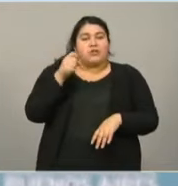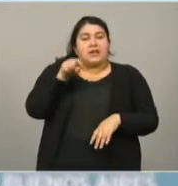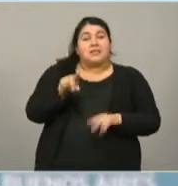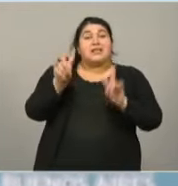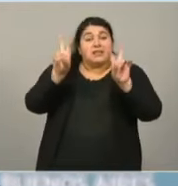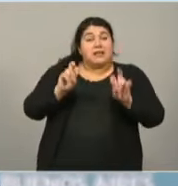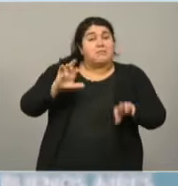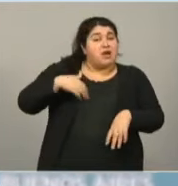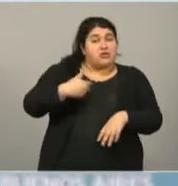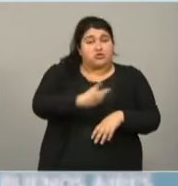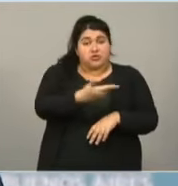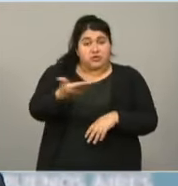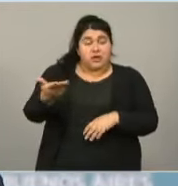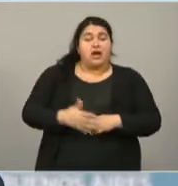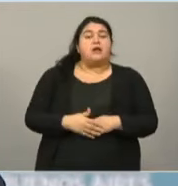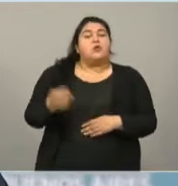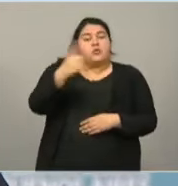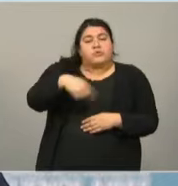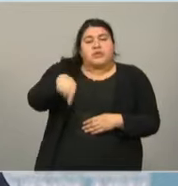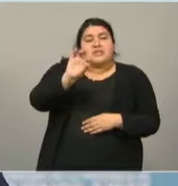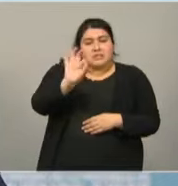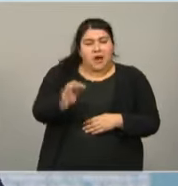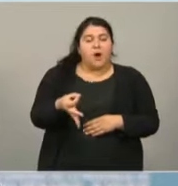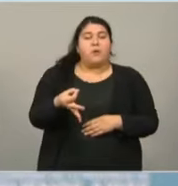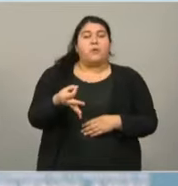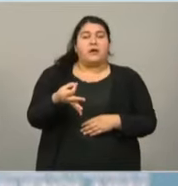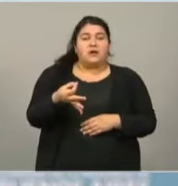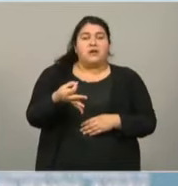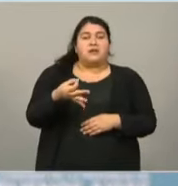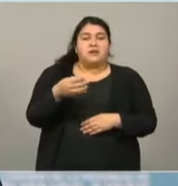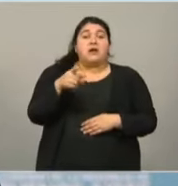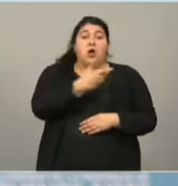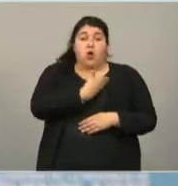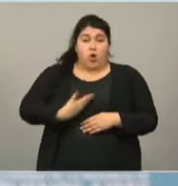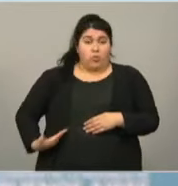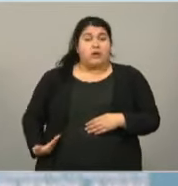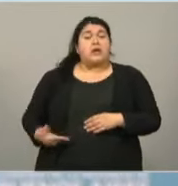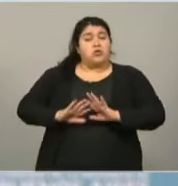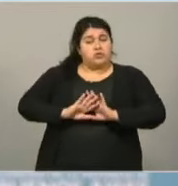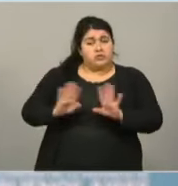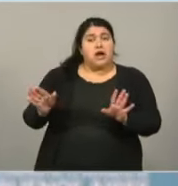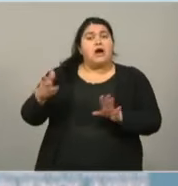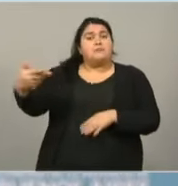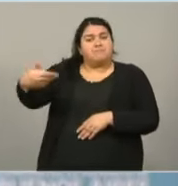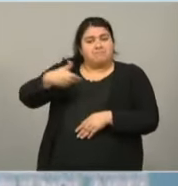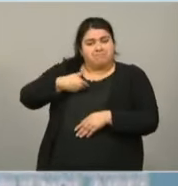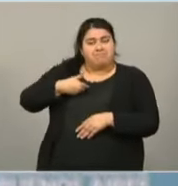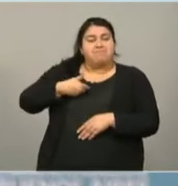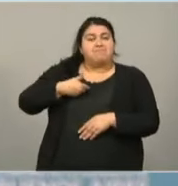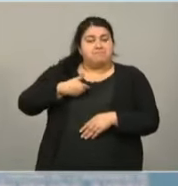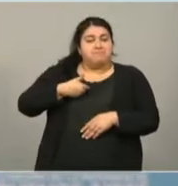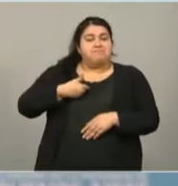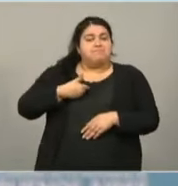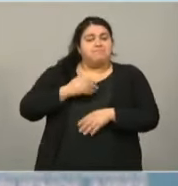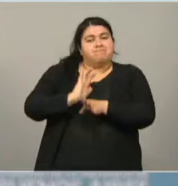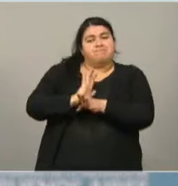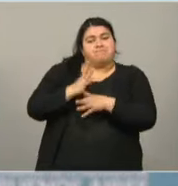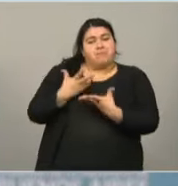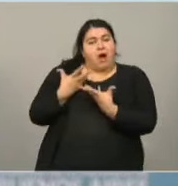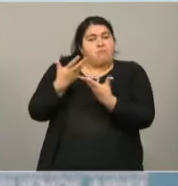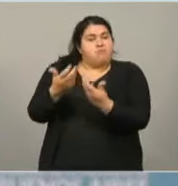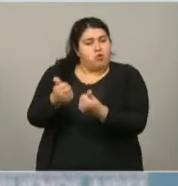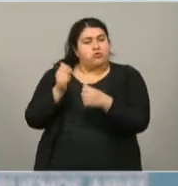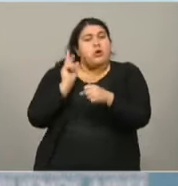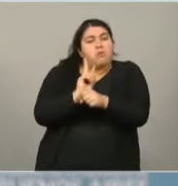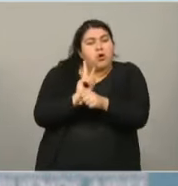materia social saben ustedes que el Gobernador nos ha encomendado ser escudo que